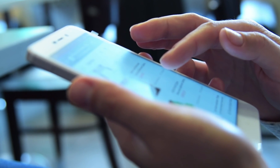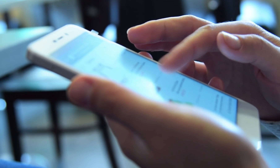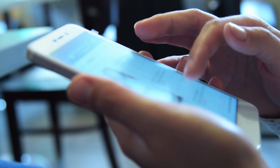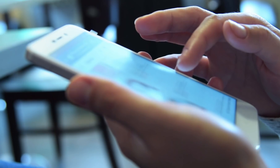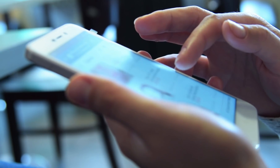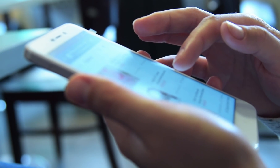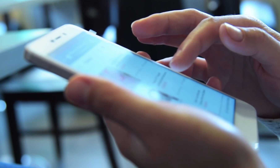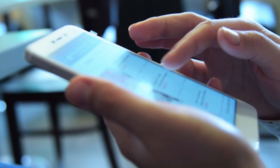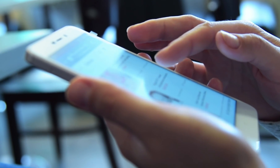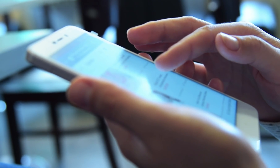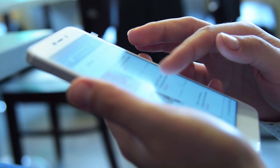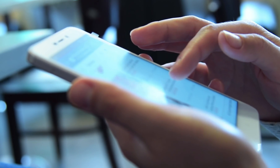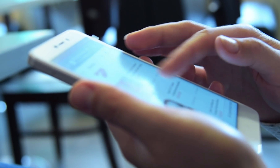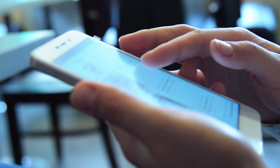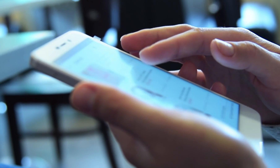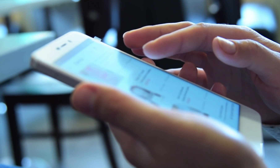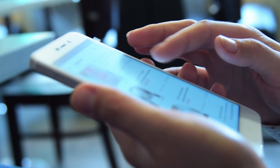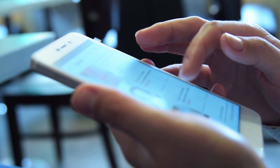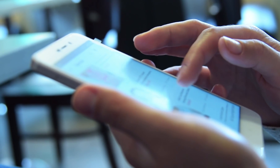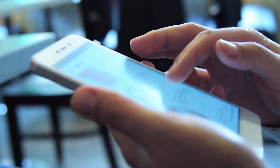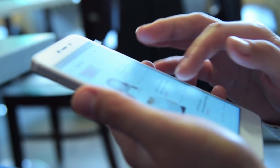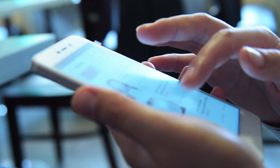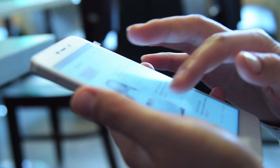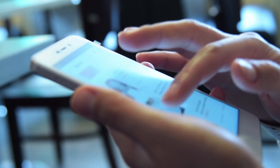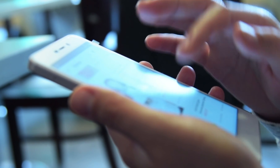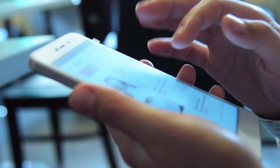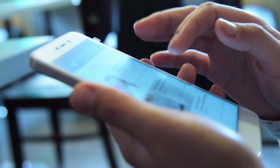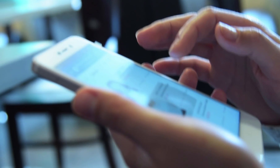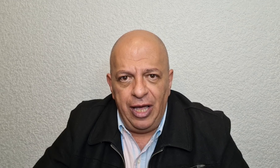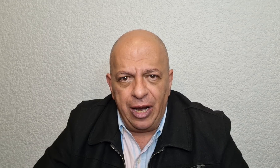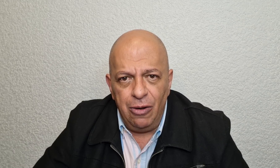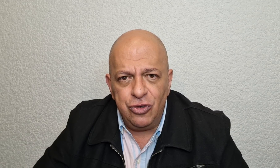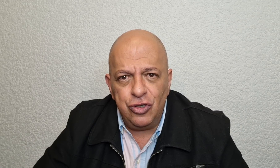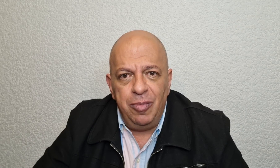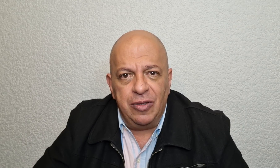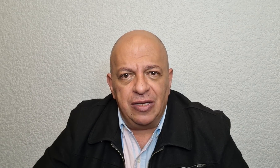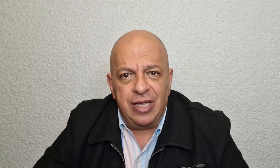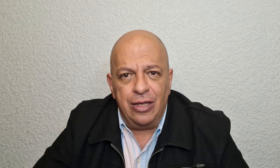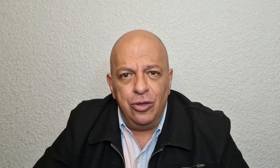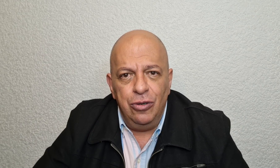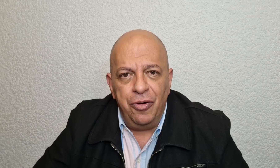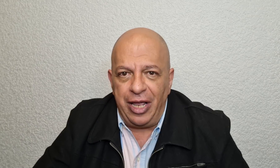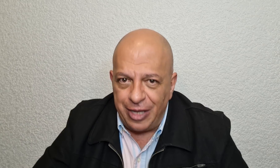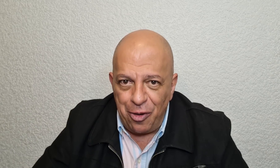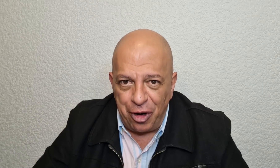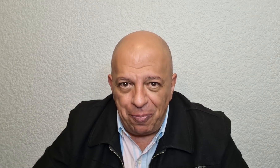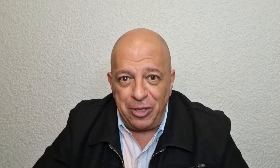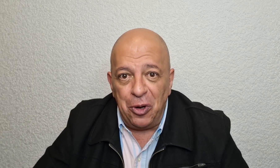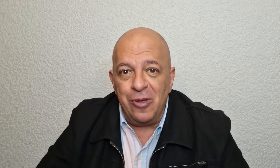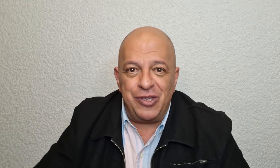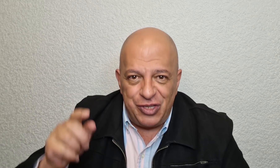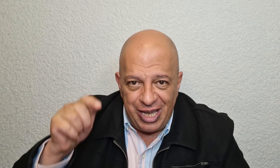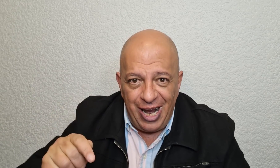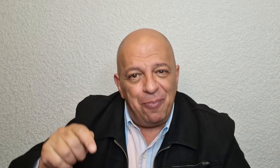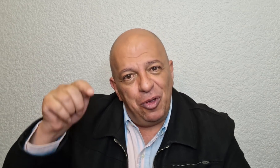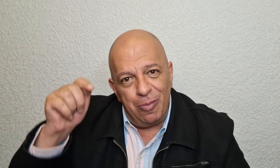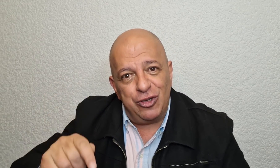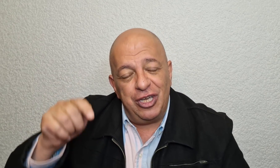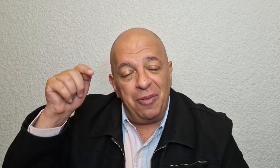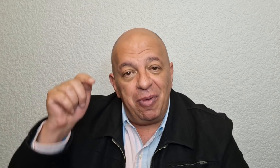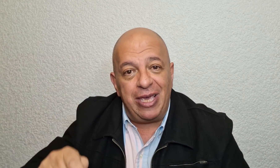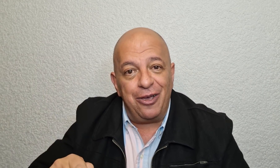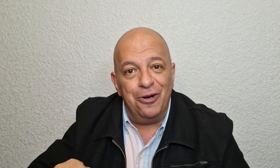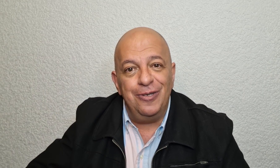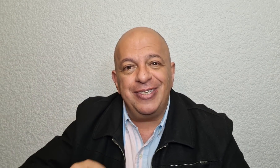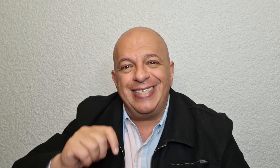eso así es que ahí te dejo el tema si quieres más comentarios pues yo encantado de leerlos mientras tanto reitero y repito si la podemos